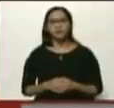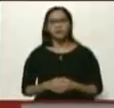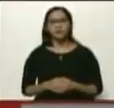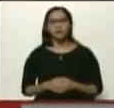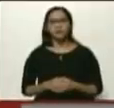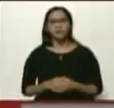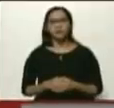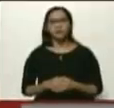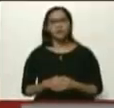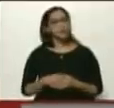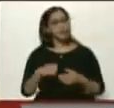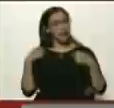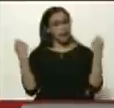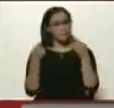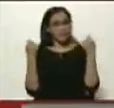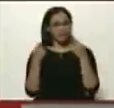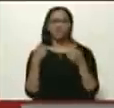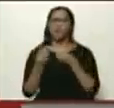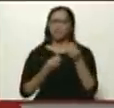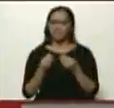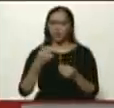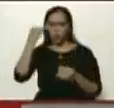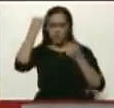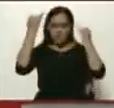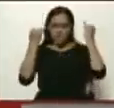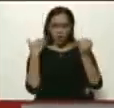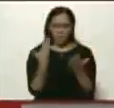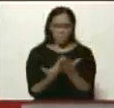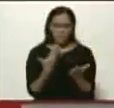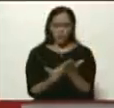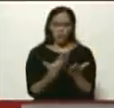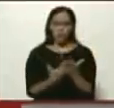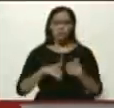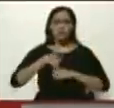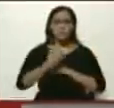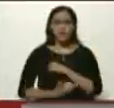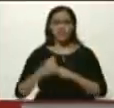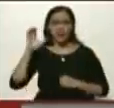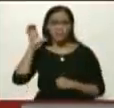Campaña. Vamos a hacerla con ideas, con propuestas. Este es el plan de la patria, ¿vale?